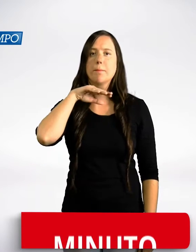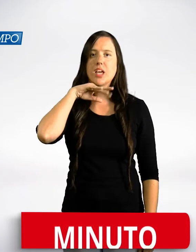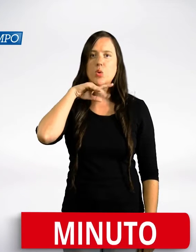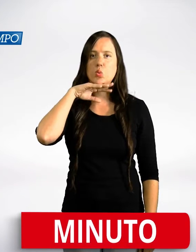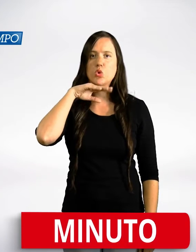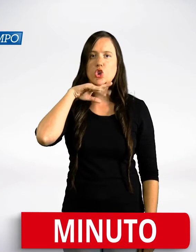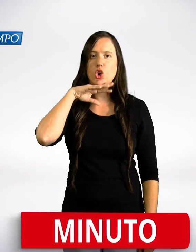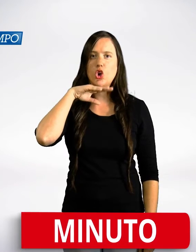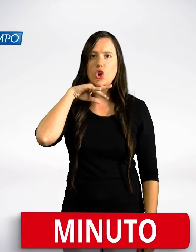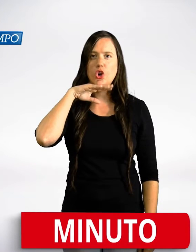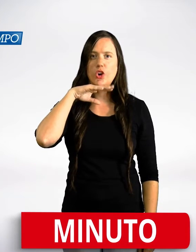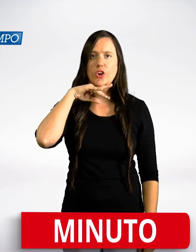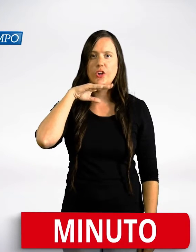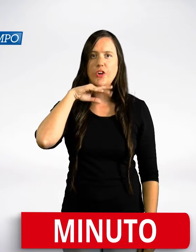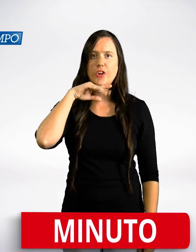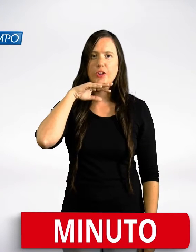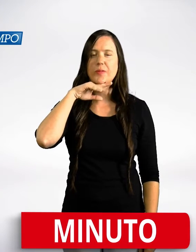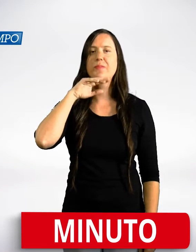minuto,